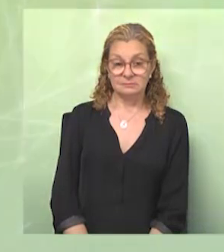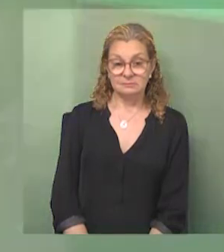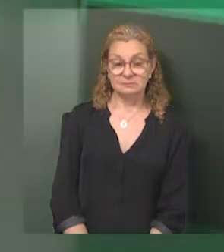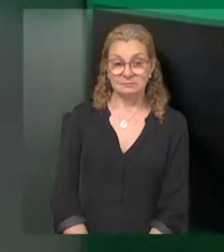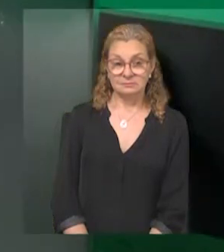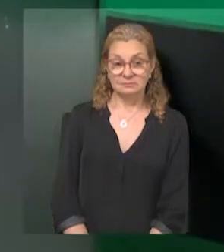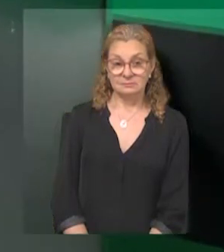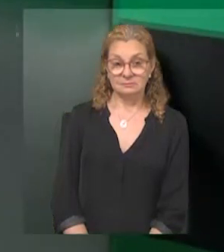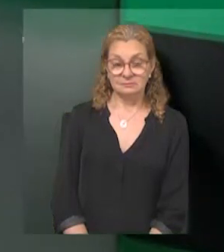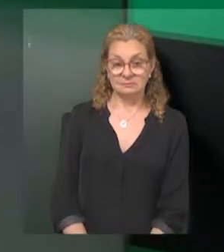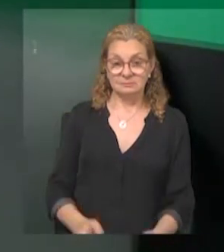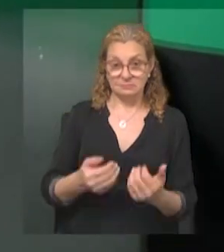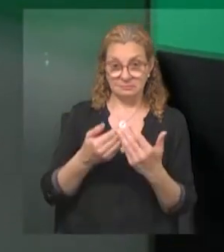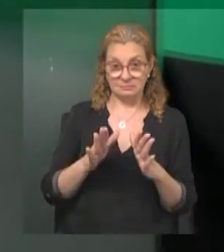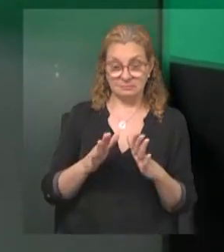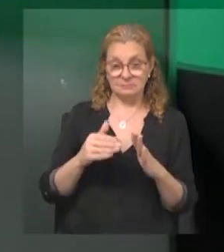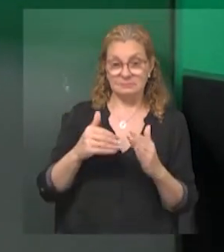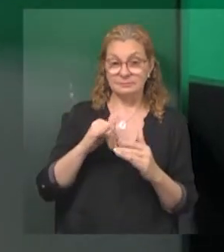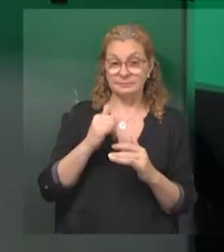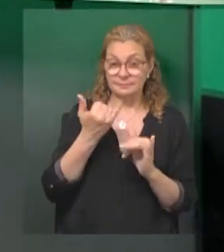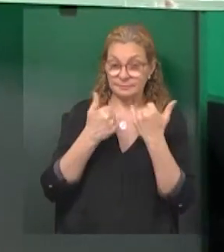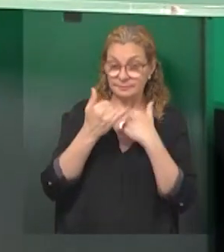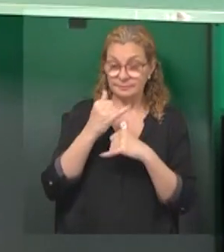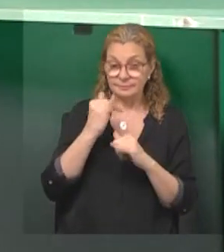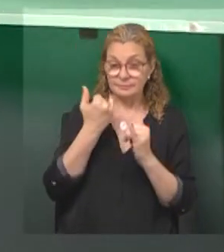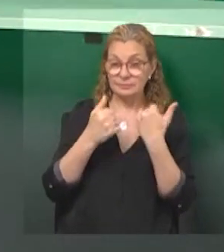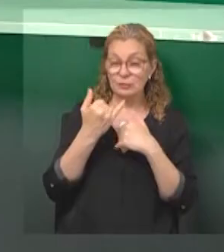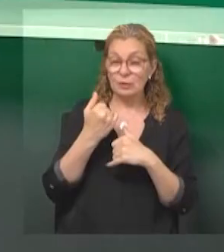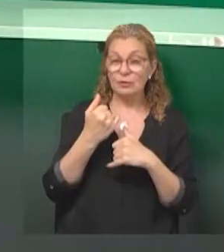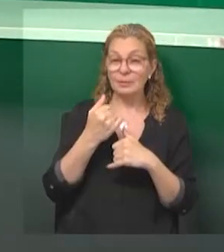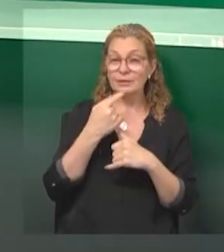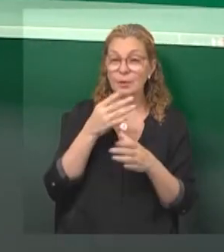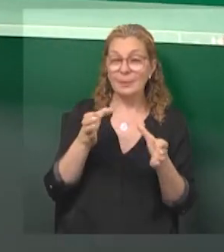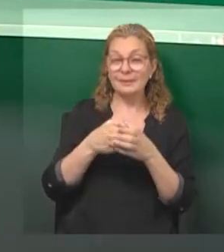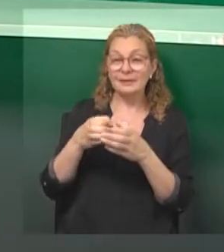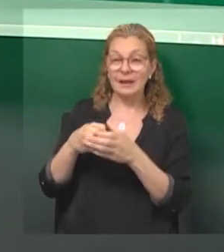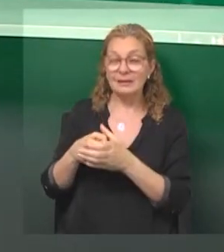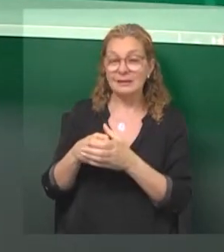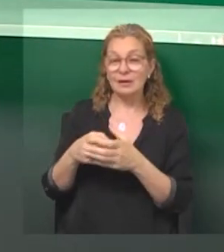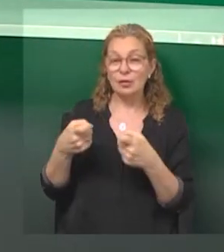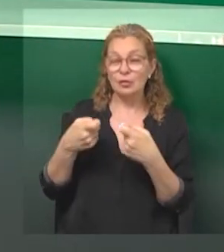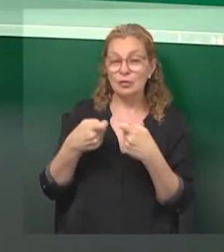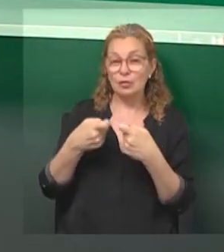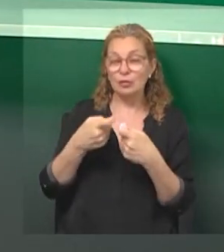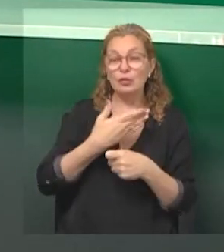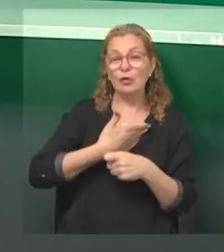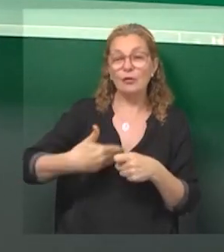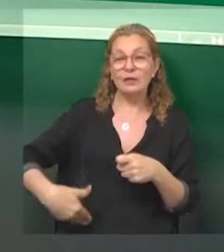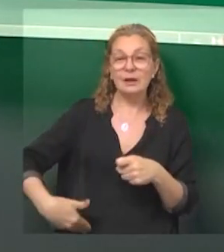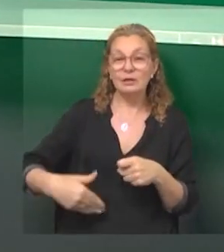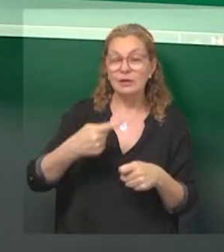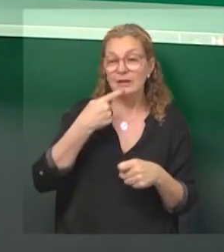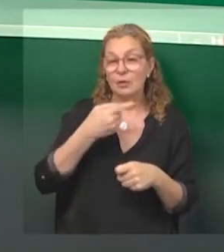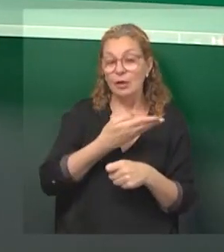pesa comenzamos el desarrollo de la información representantes de los partidos de la coalición de gobierno llamaron a la